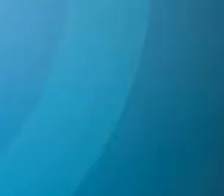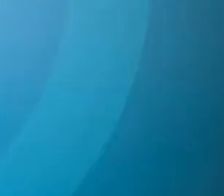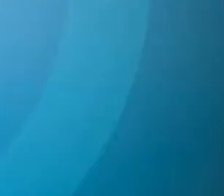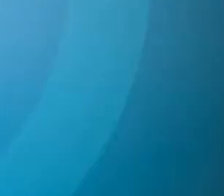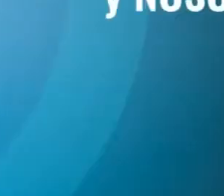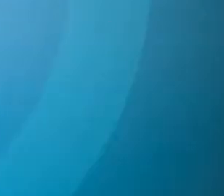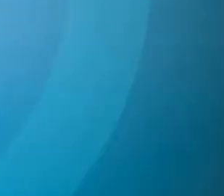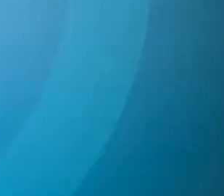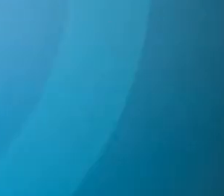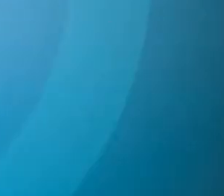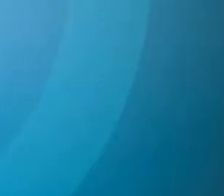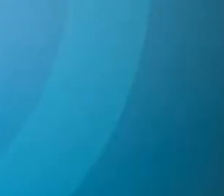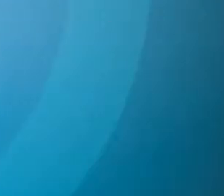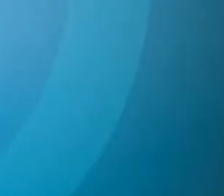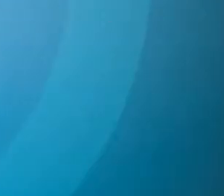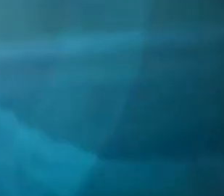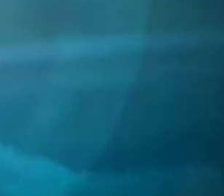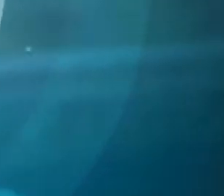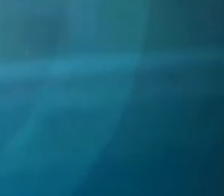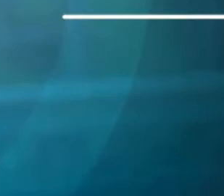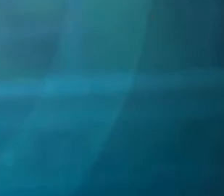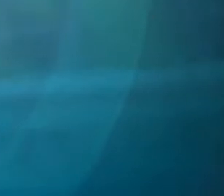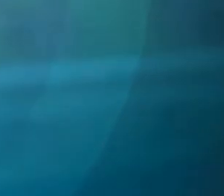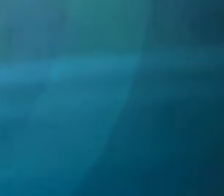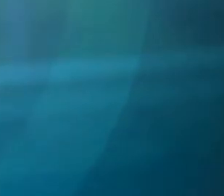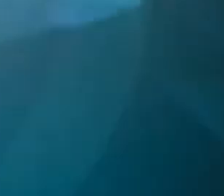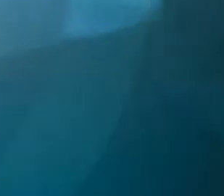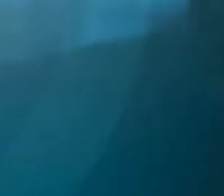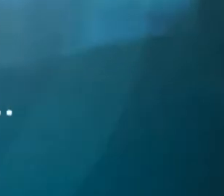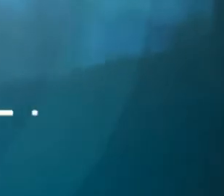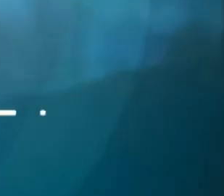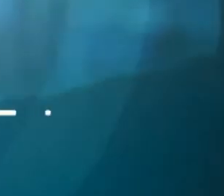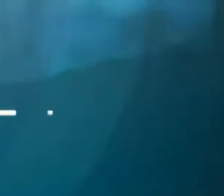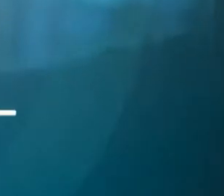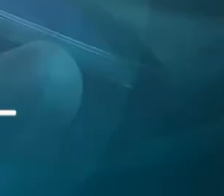internet es y nosotros también síguenos en facebook